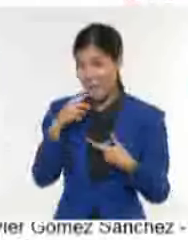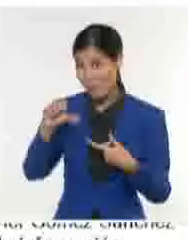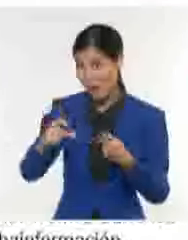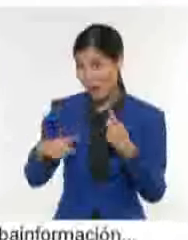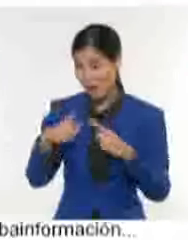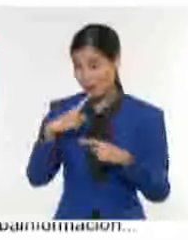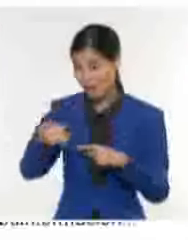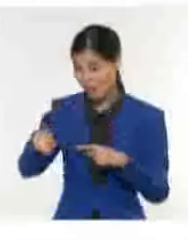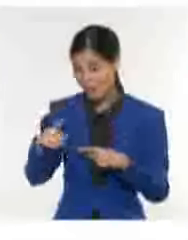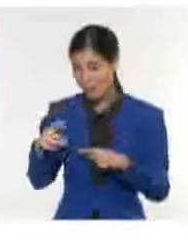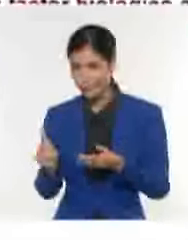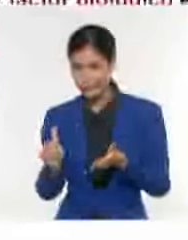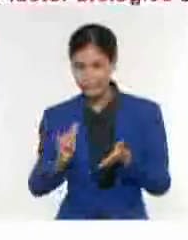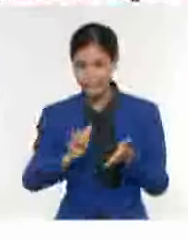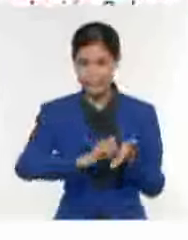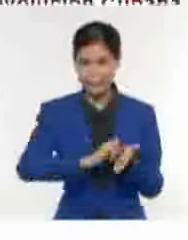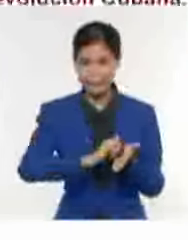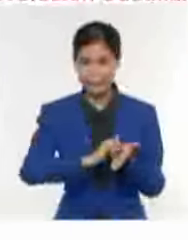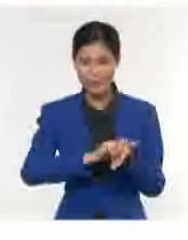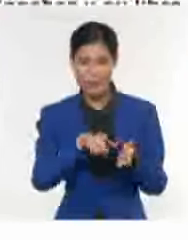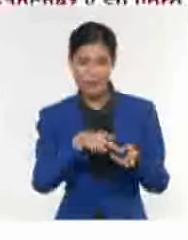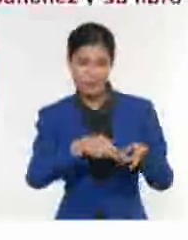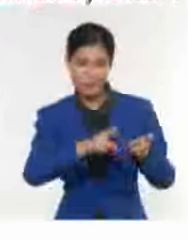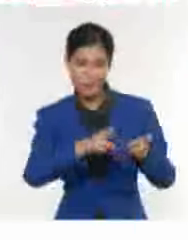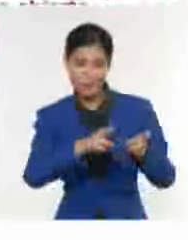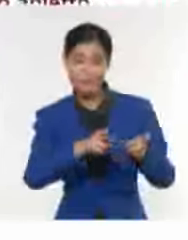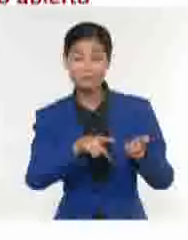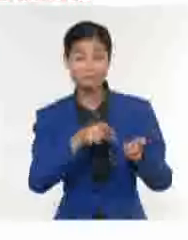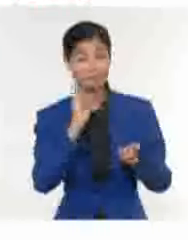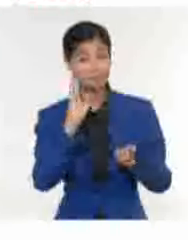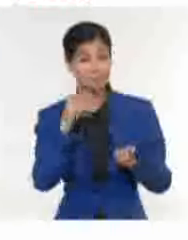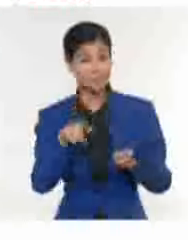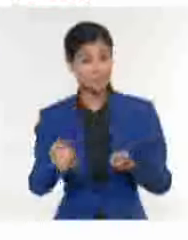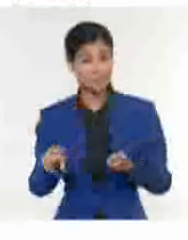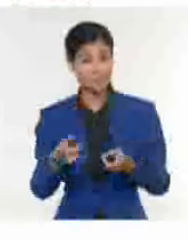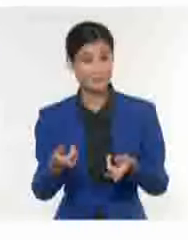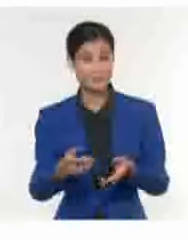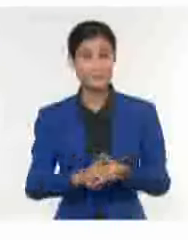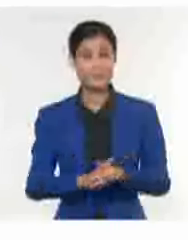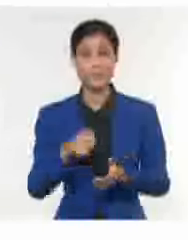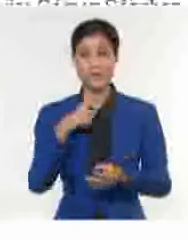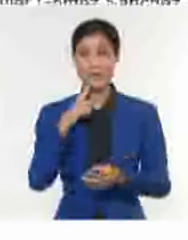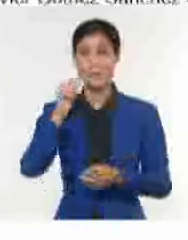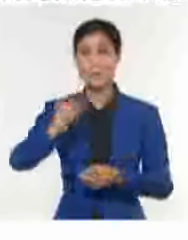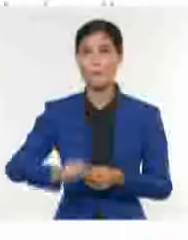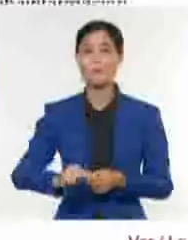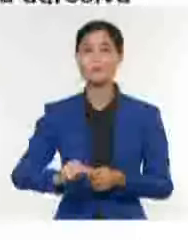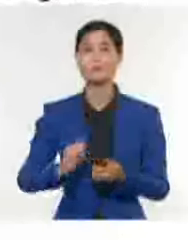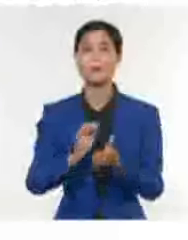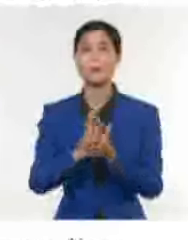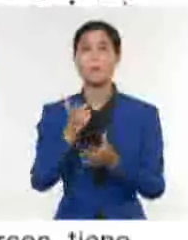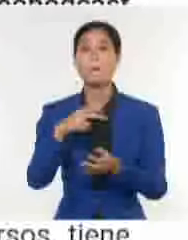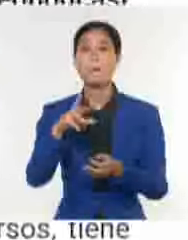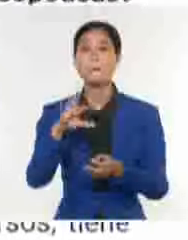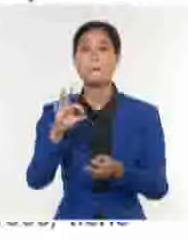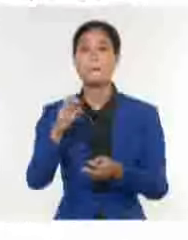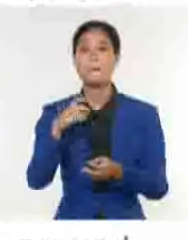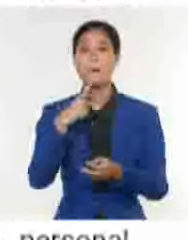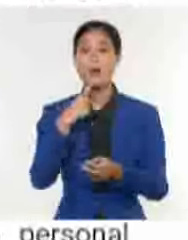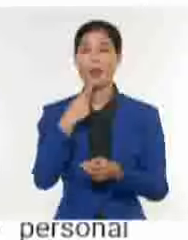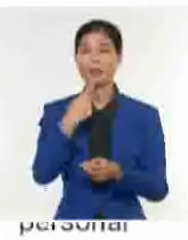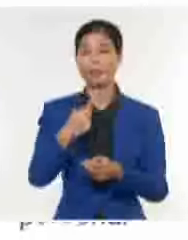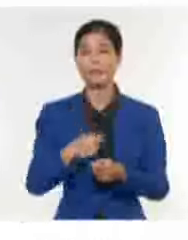Hammer. Exacto, Mike el viajero, que hace lo que le está negado al resto de los estadounidenses, a quienes